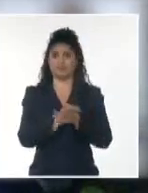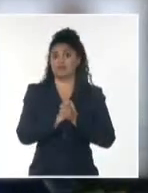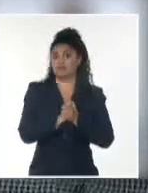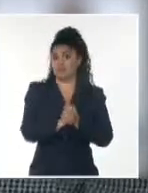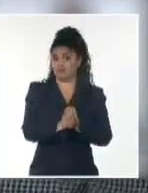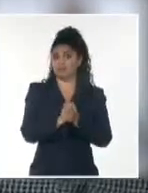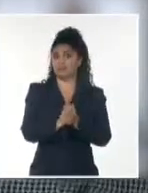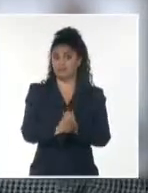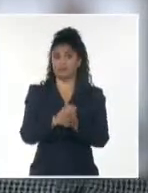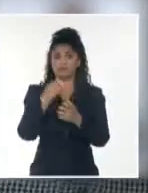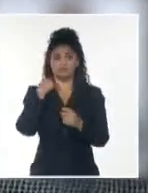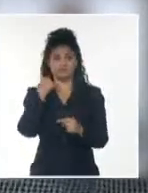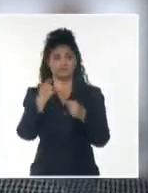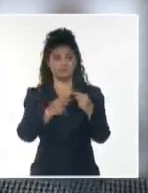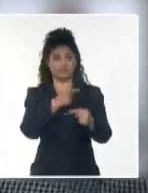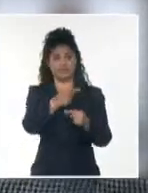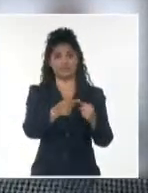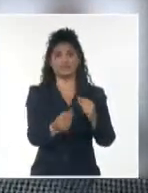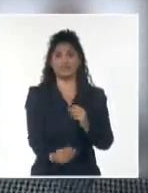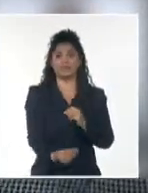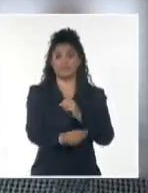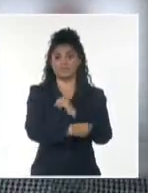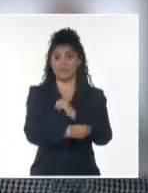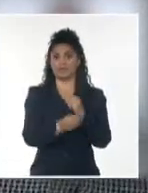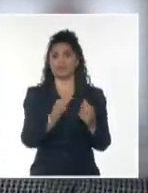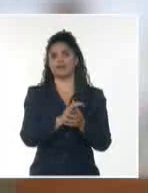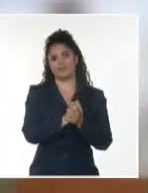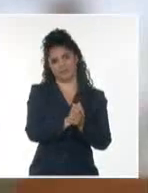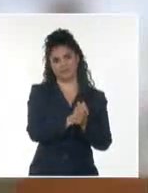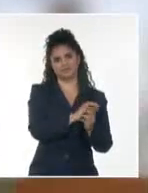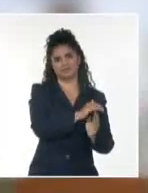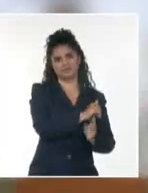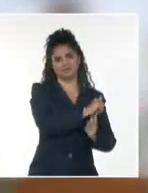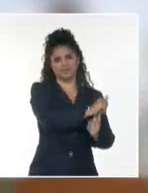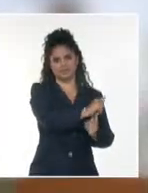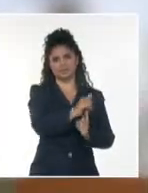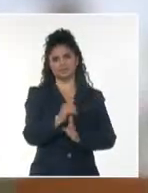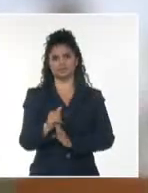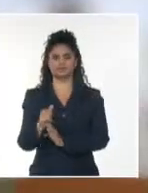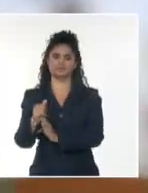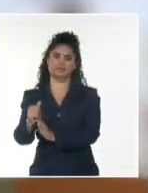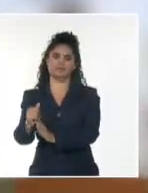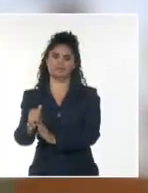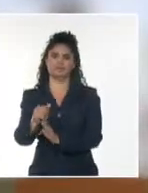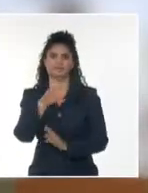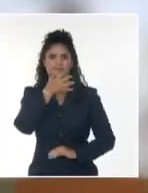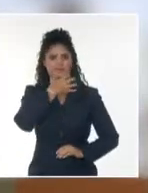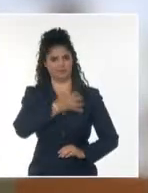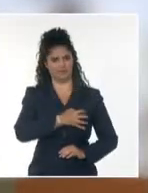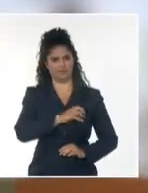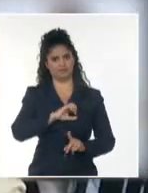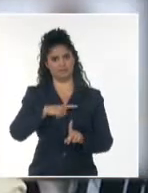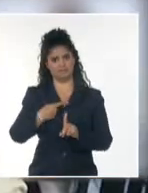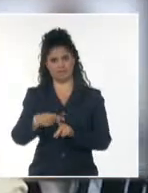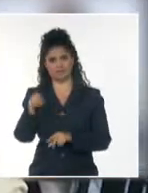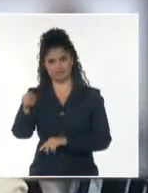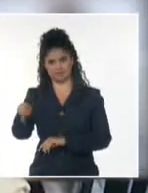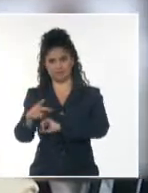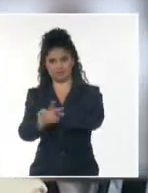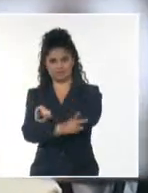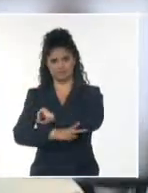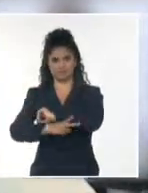solidaridad están cimentados en la amistad de los líderes históricos de ambas naciones, Fidel Castro Ruz y Julius